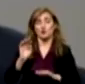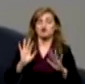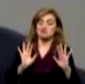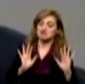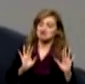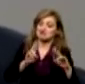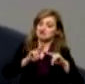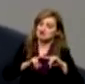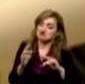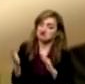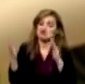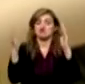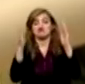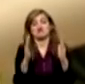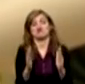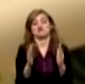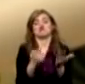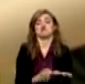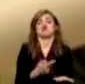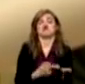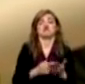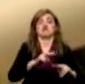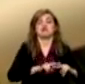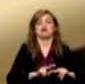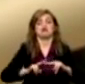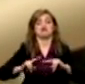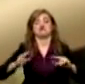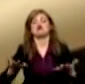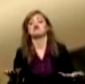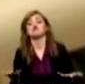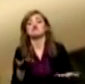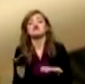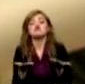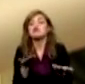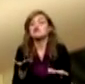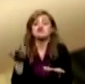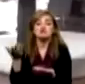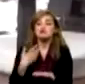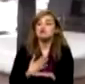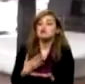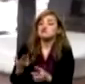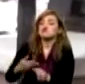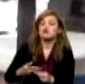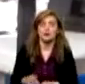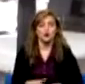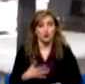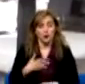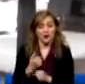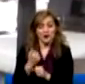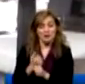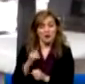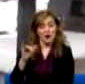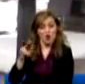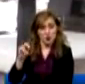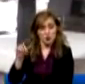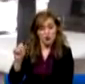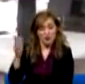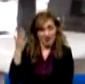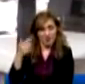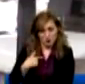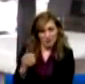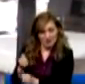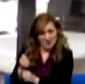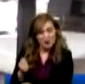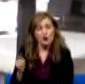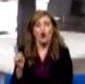sentarse a conversar y analizar cuáles son las expectativas que tiene Yunda sobre su participación. No es que iría a trabajar por Yunda, sino que iría a